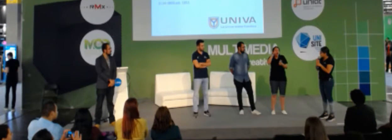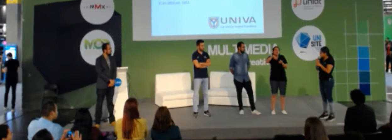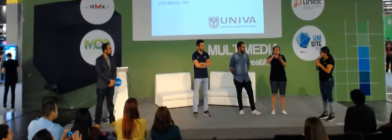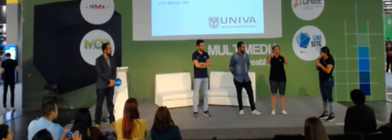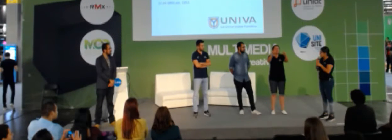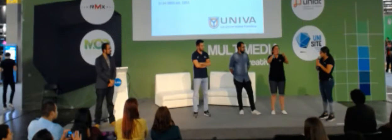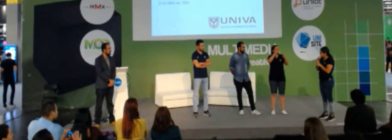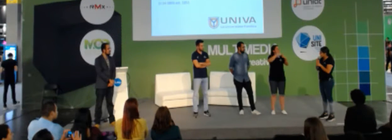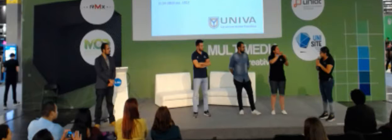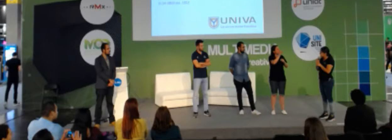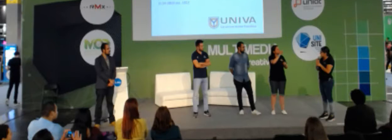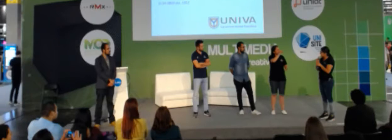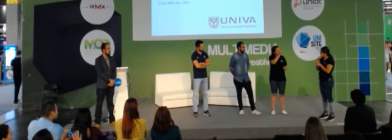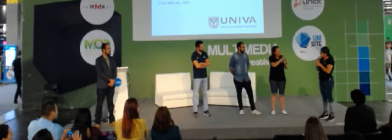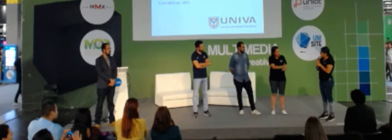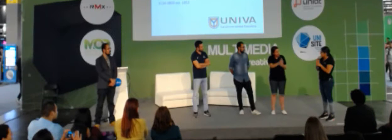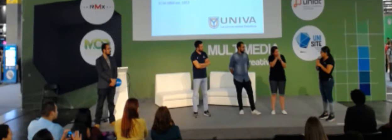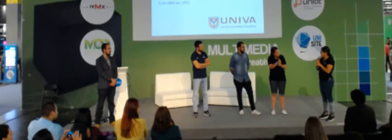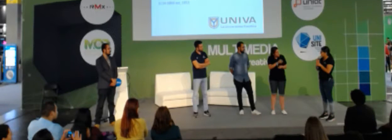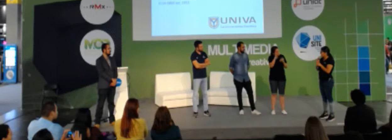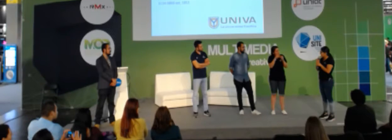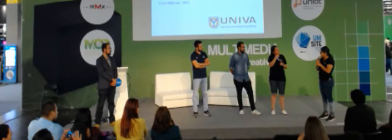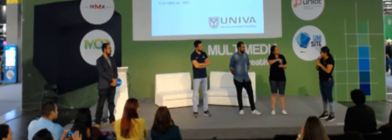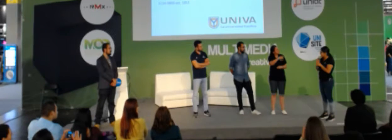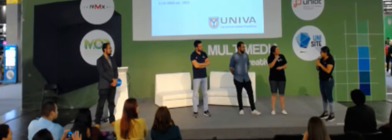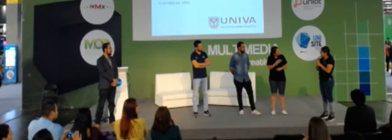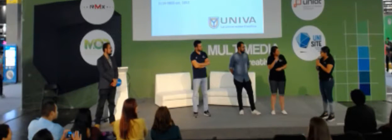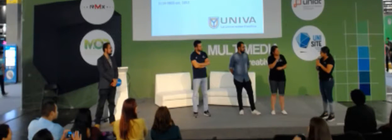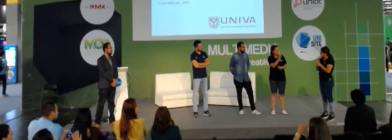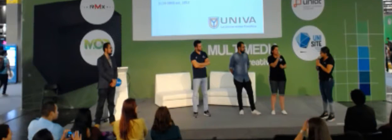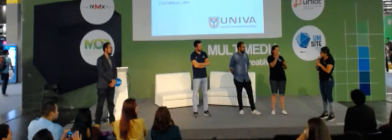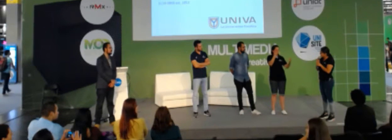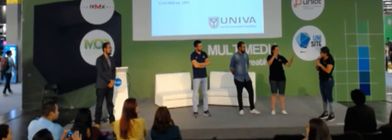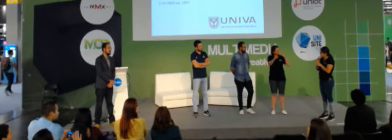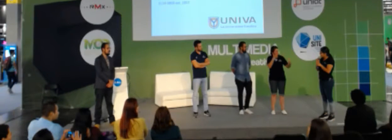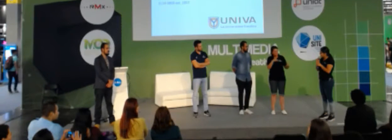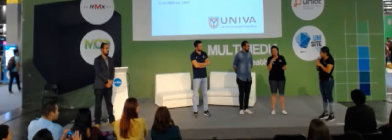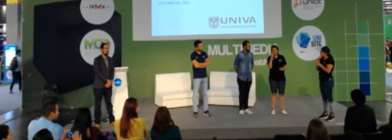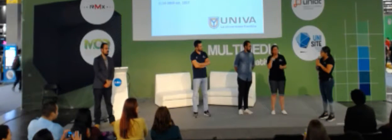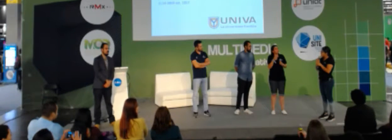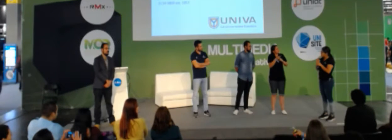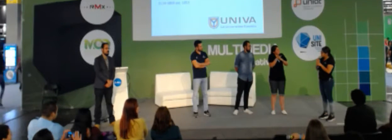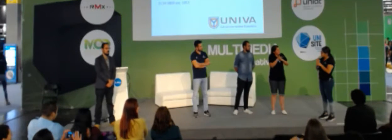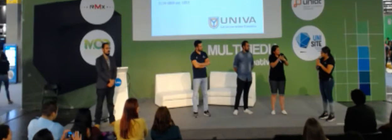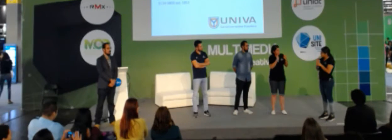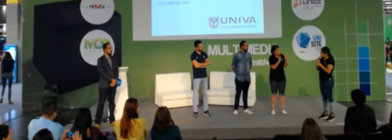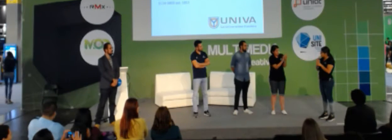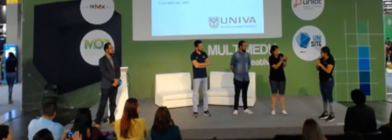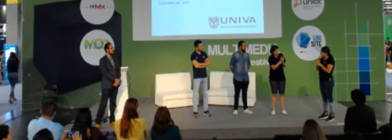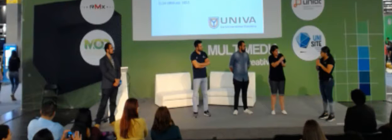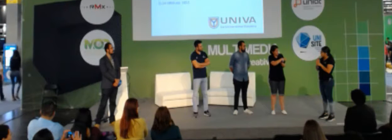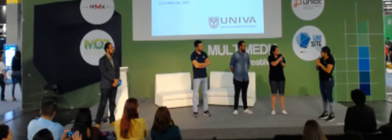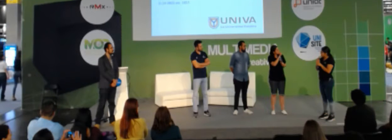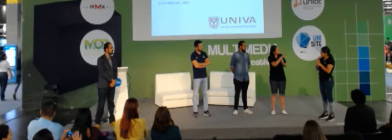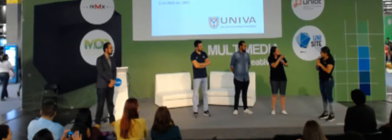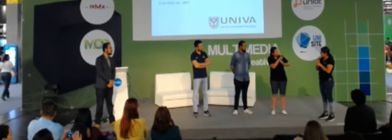no teníamos un espacio para dar clases y bueno, con sacrificio, muchos